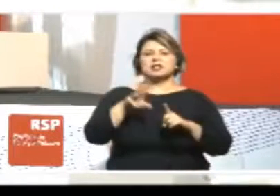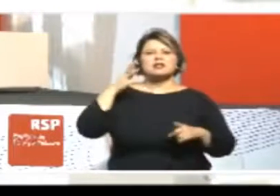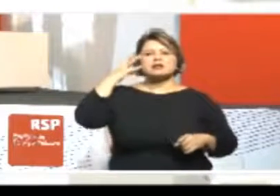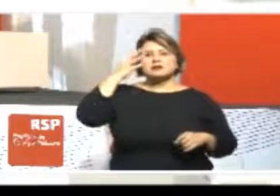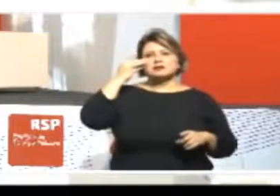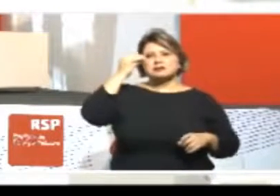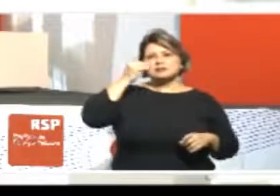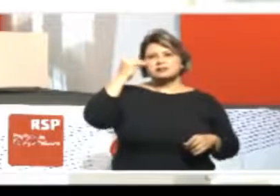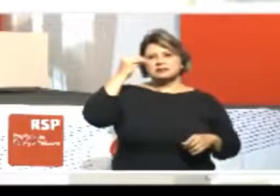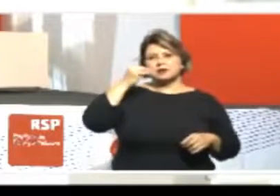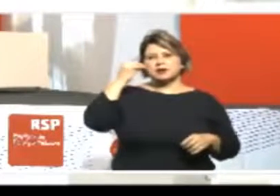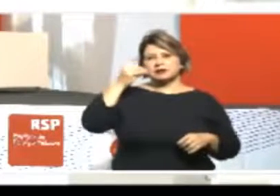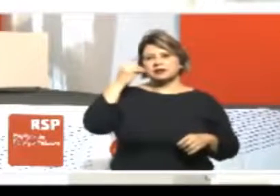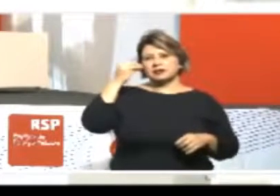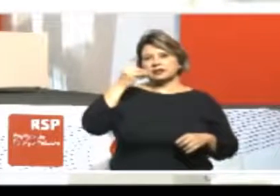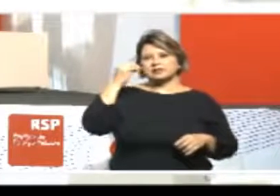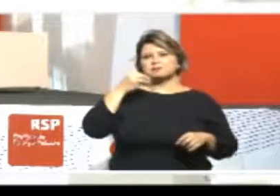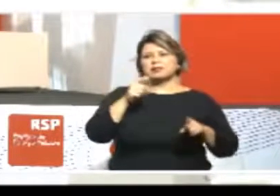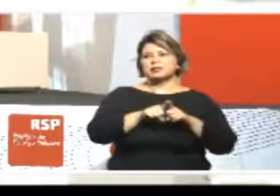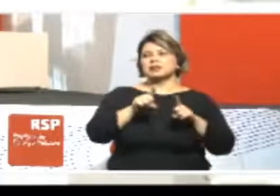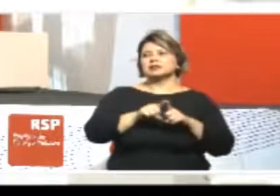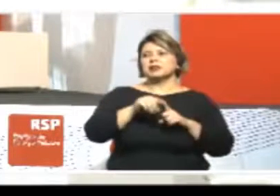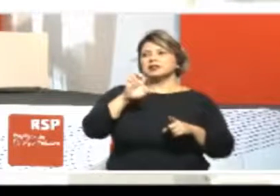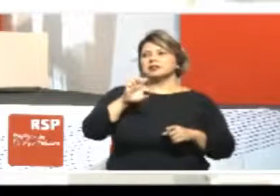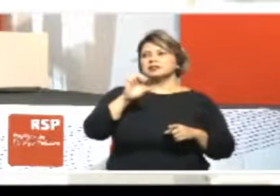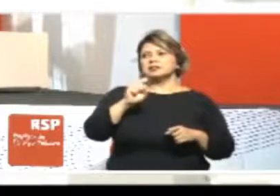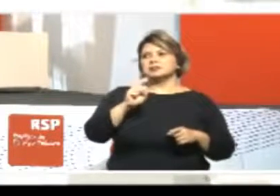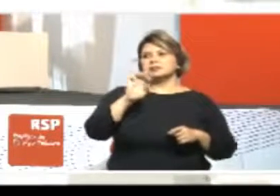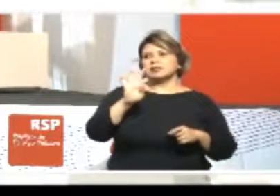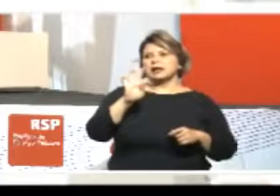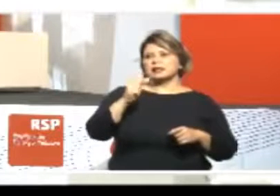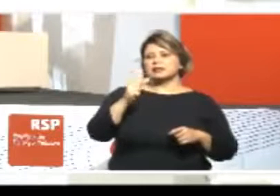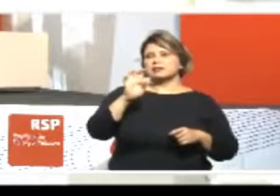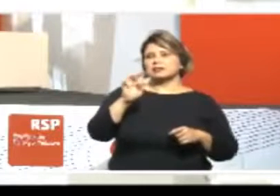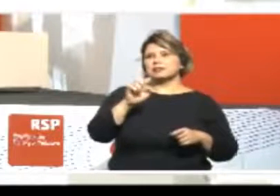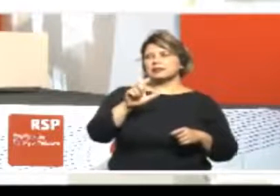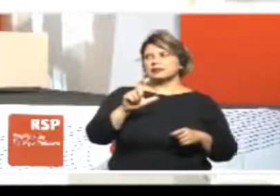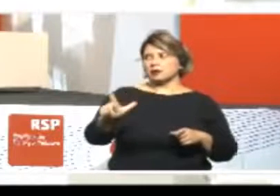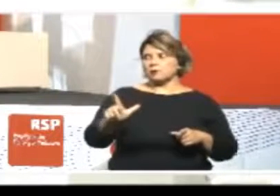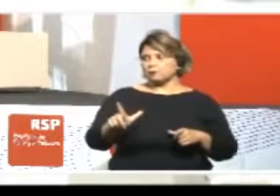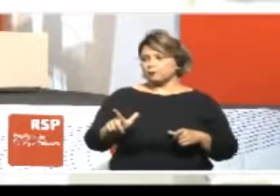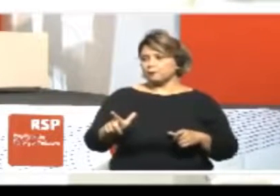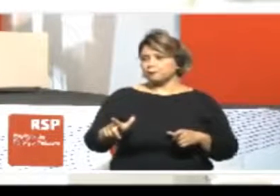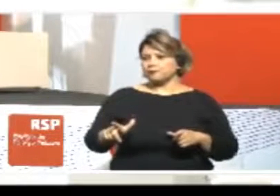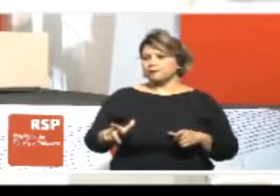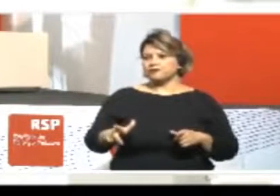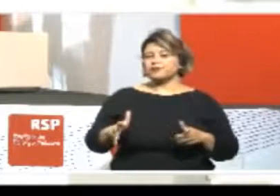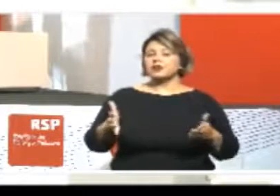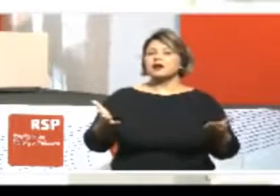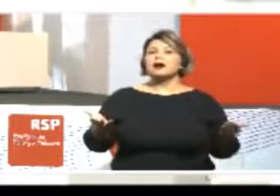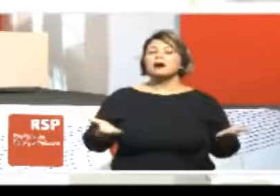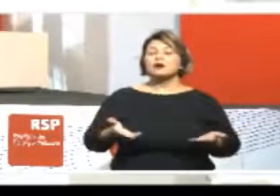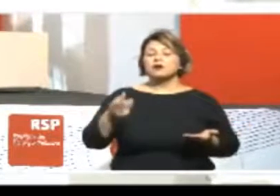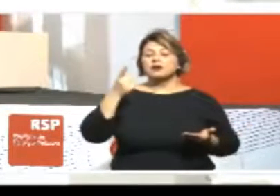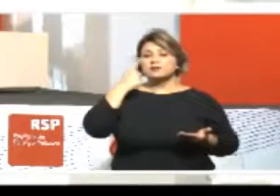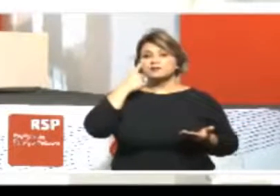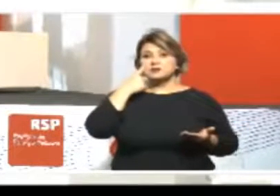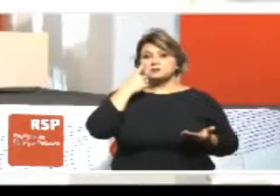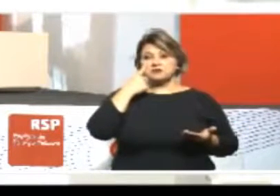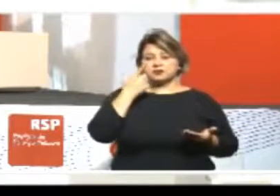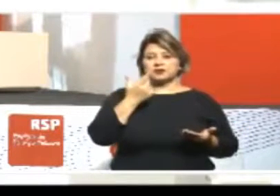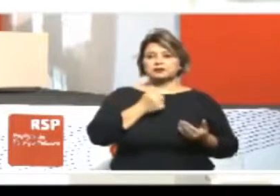estatal. Bueno, entonces, vamos a ver qué es lo que los resultados sugieren. Entonces, los